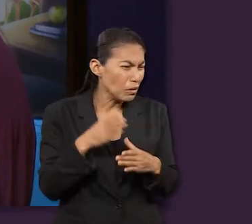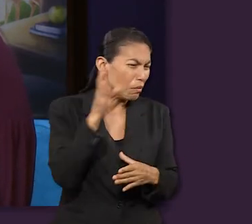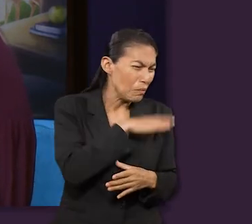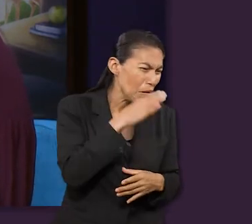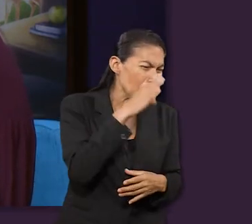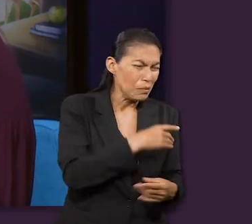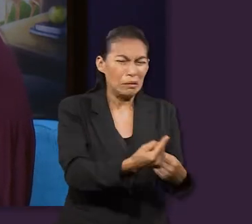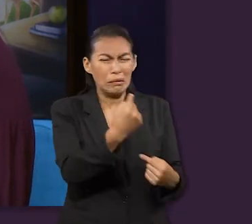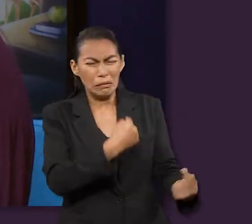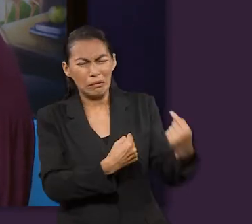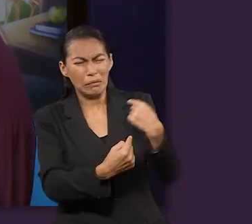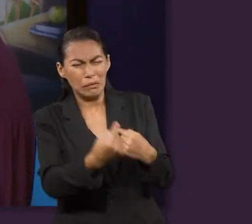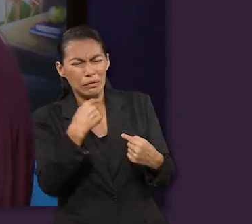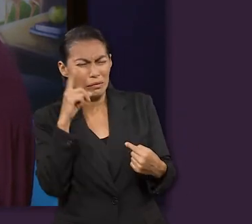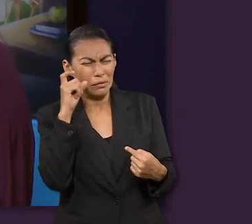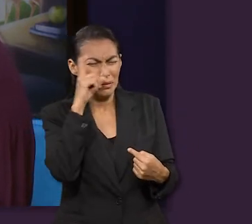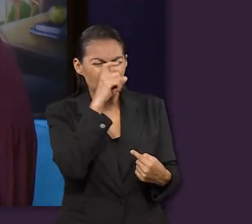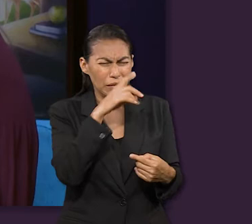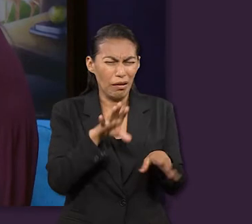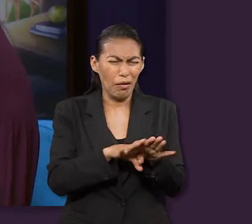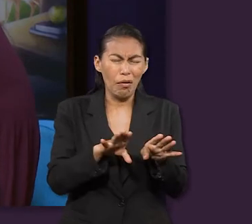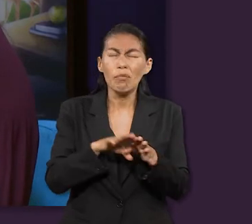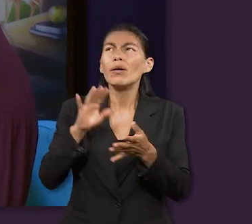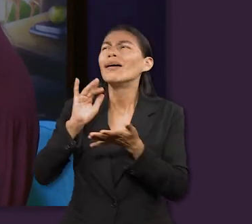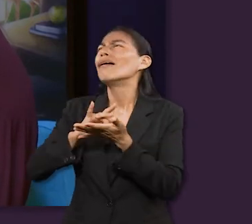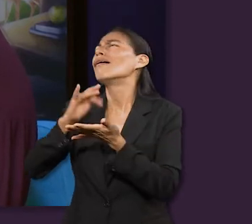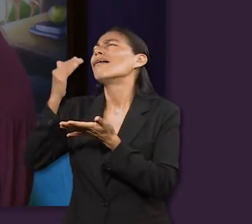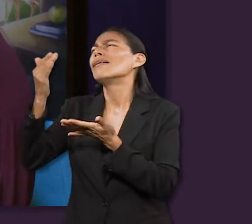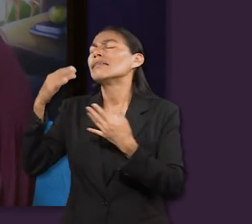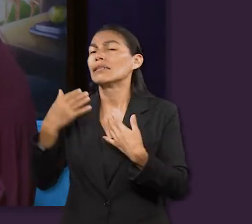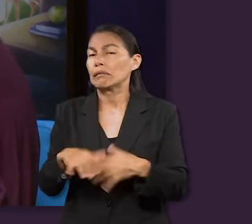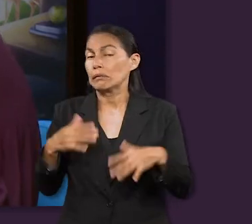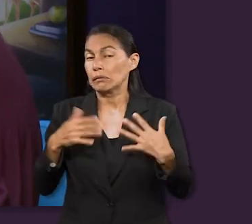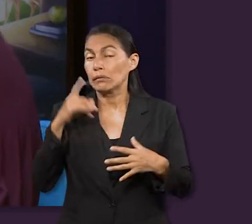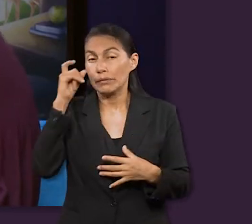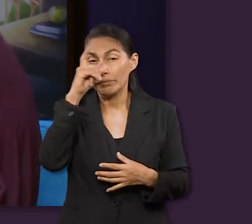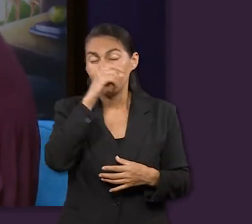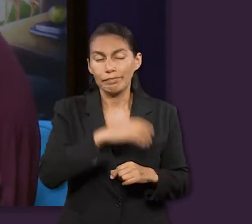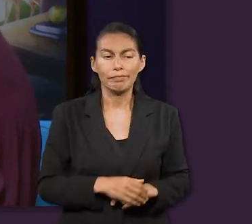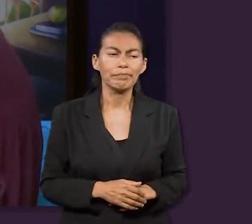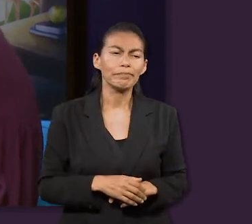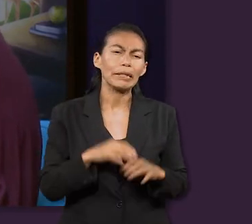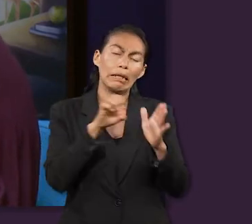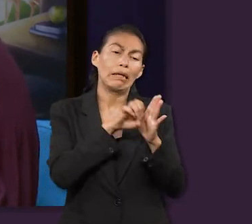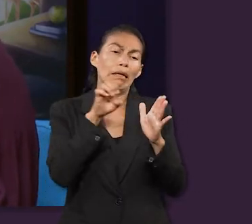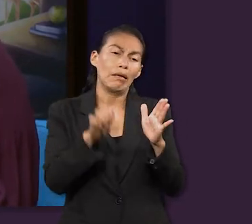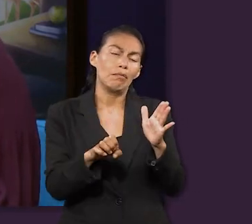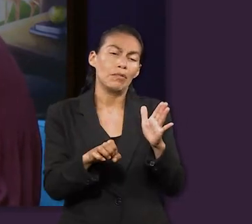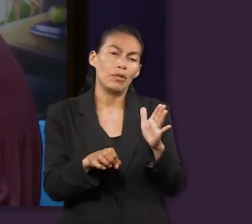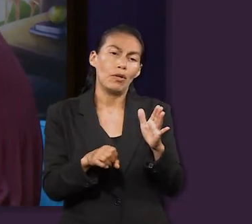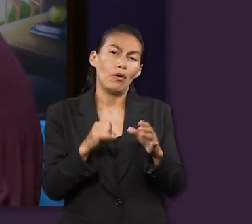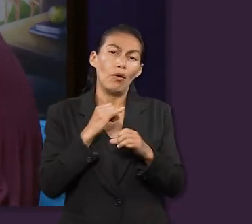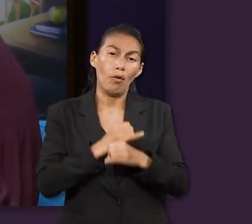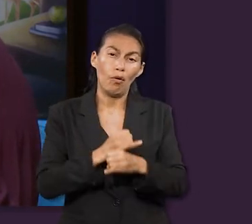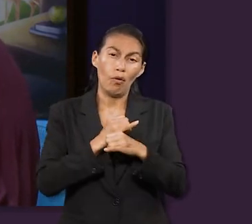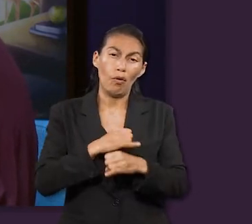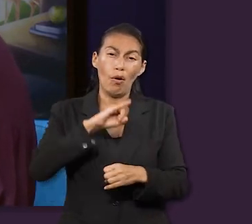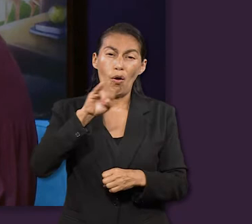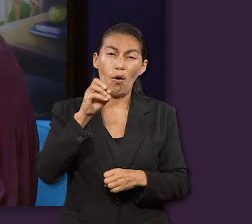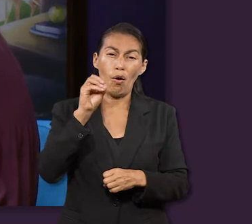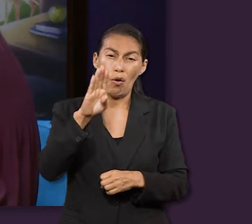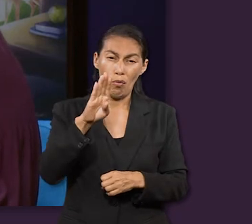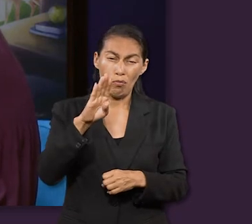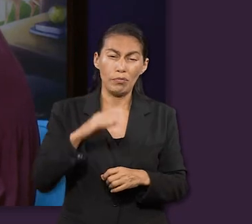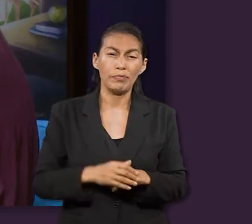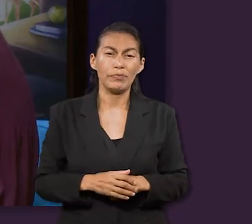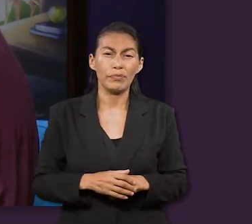situaciones que no son favorables. Y creo que un claro ejemplo es Job. Él, a pesar de todas las situaciones que vivió, como su familia,